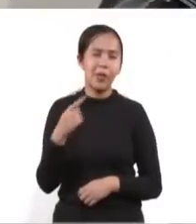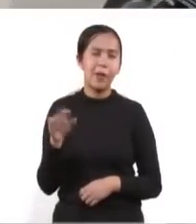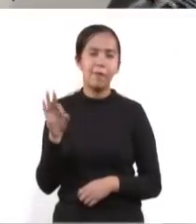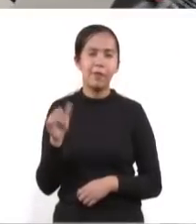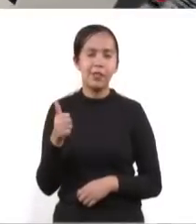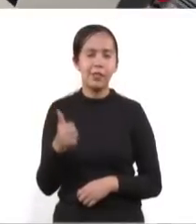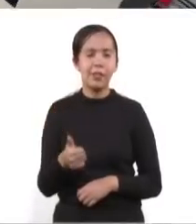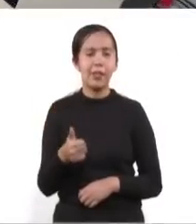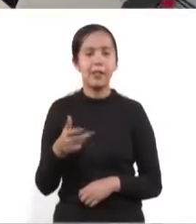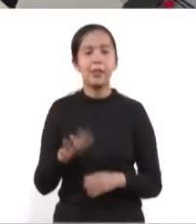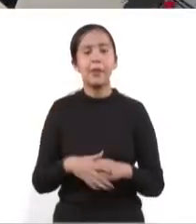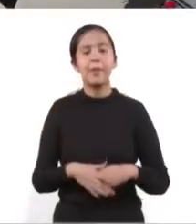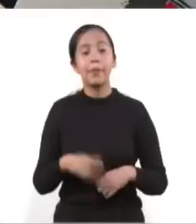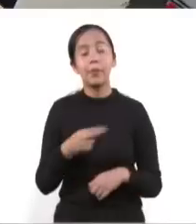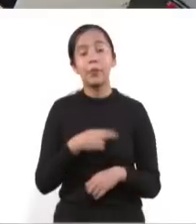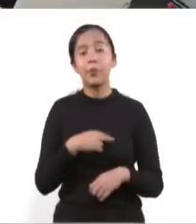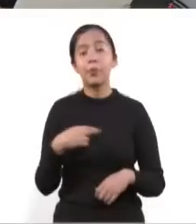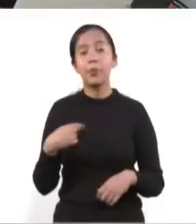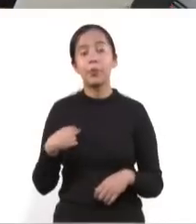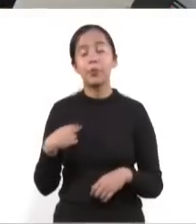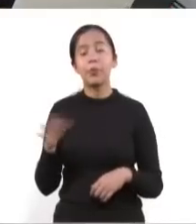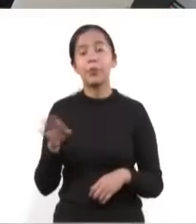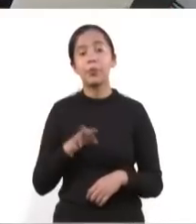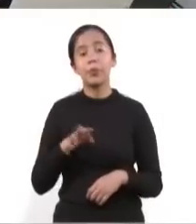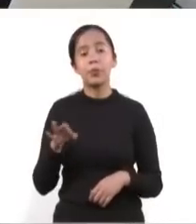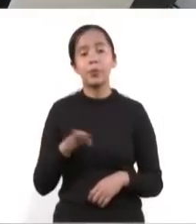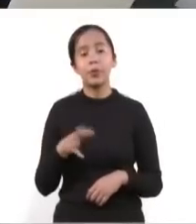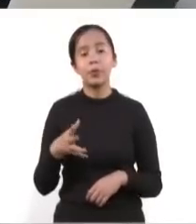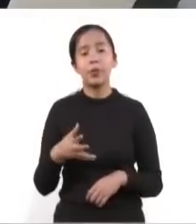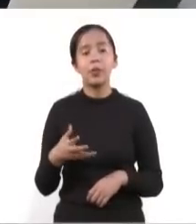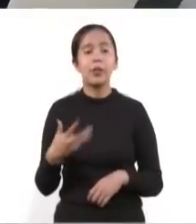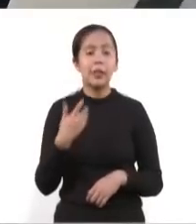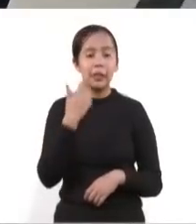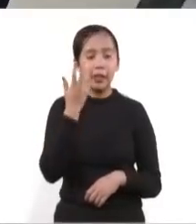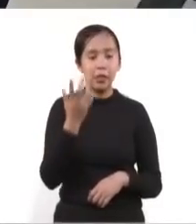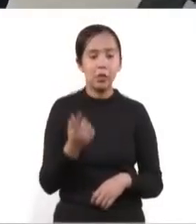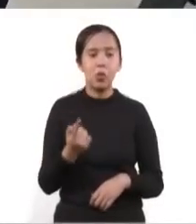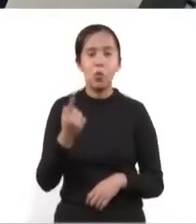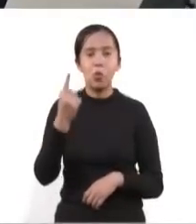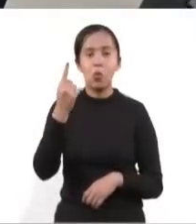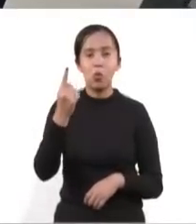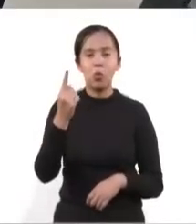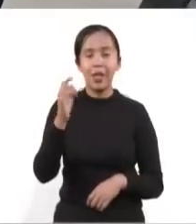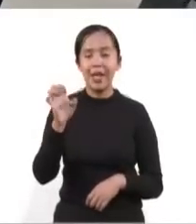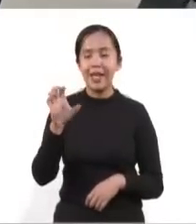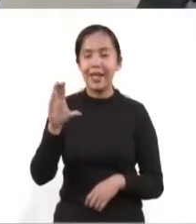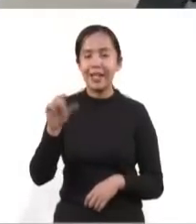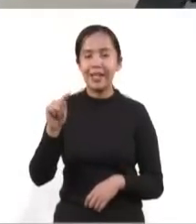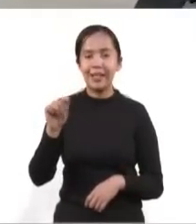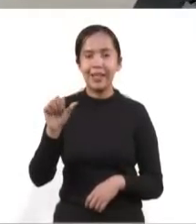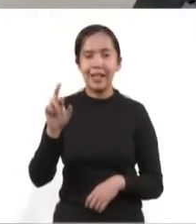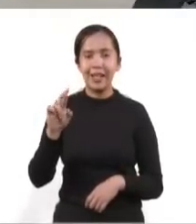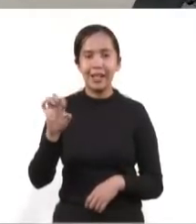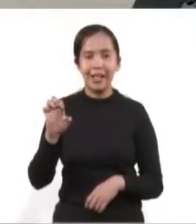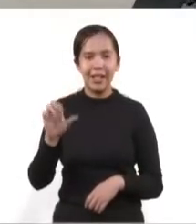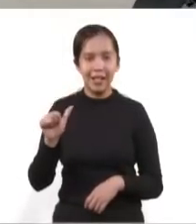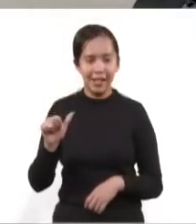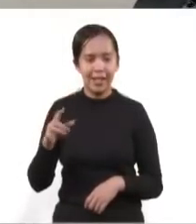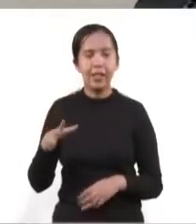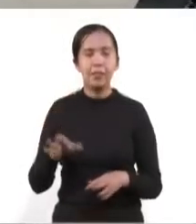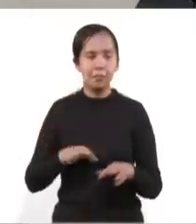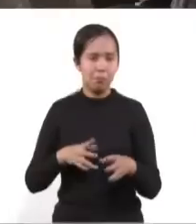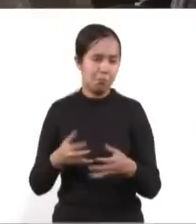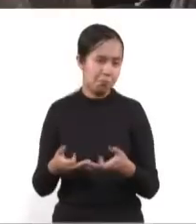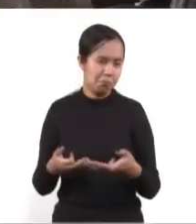subestación convencional a lo mejor hubiésemos requerido una hectárea de terreno. Aquí en 2.000 metros cuadrados fue